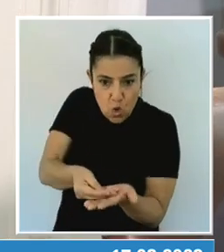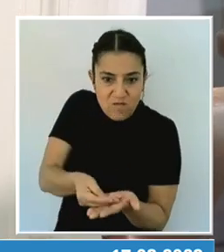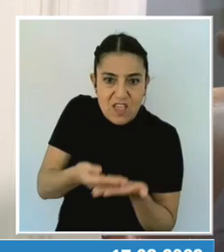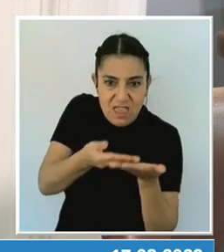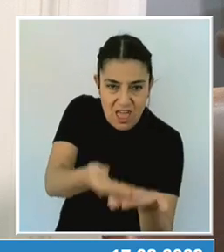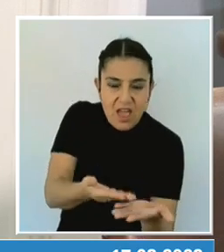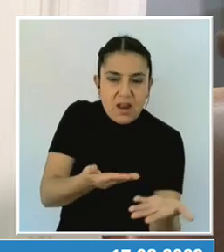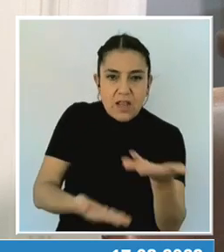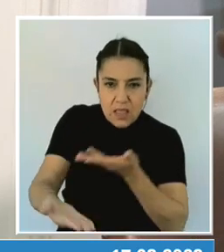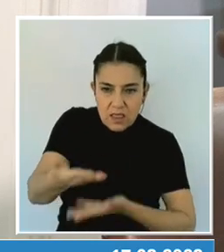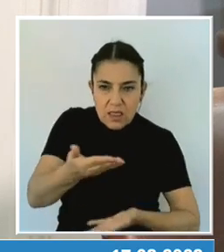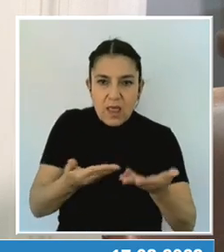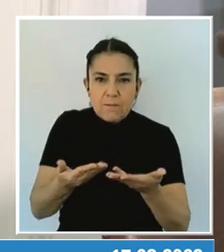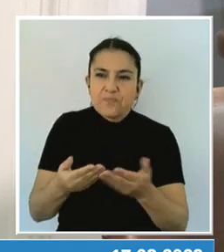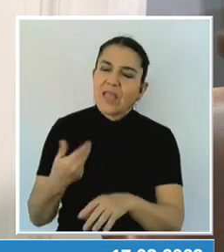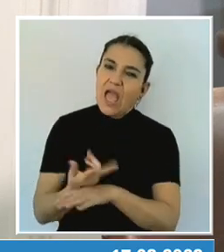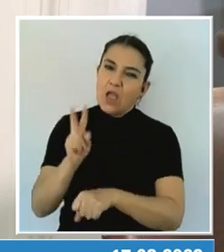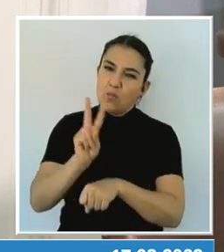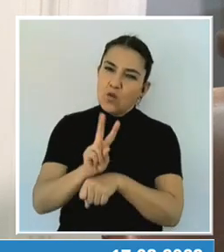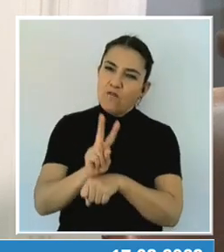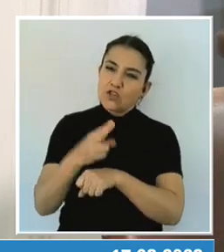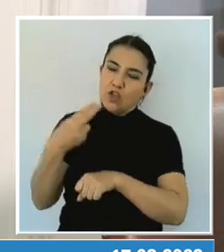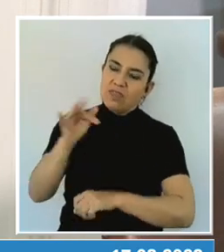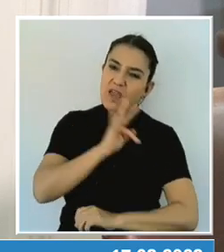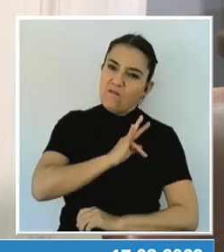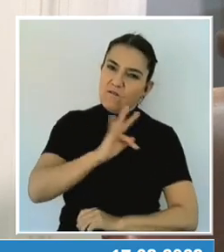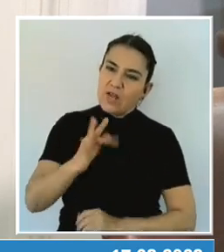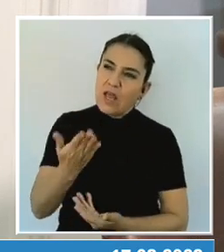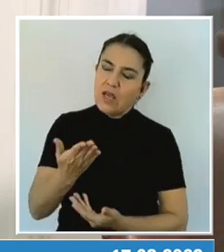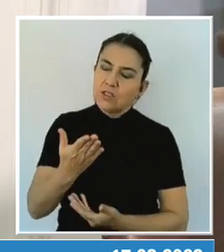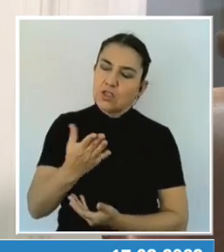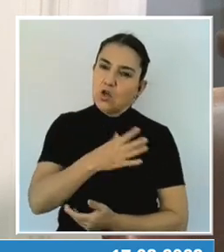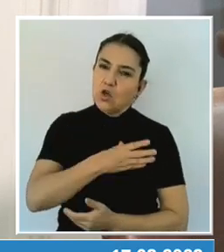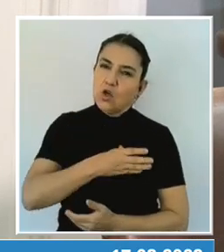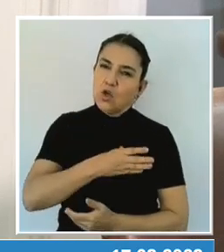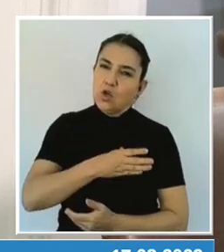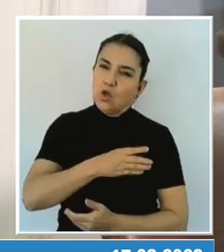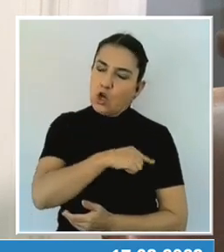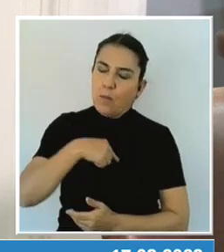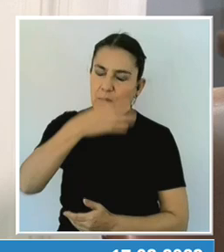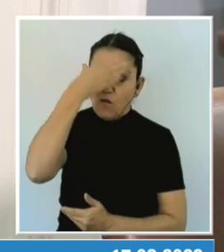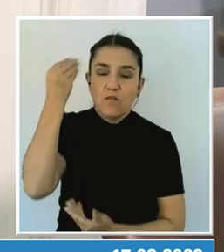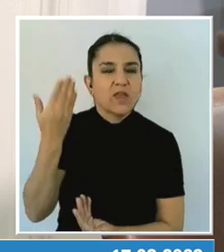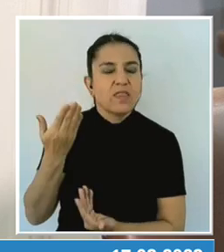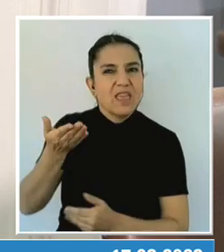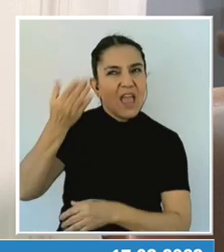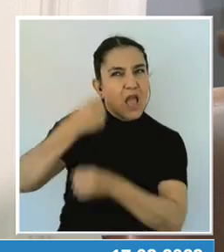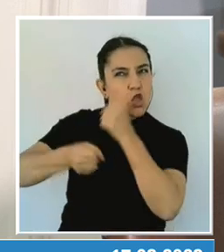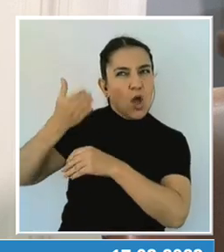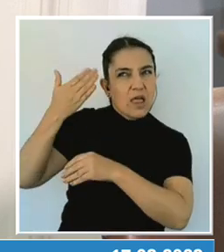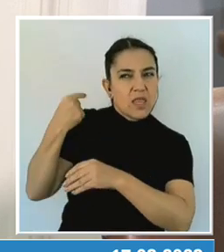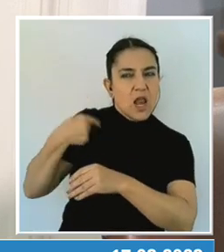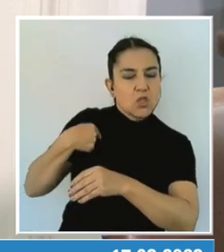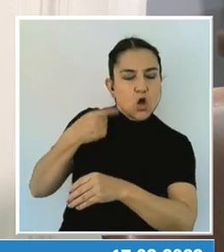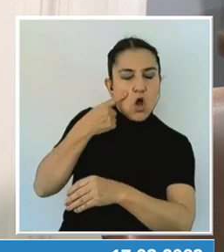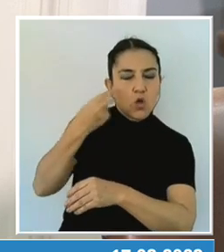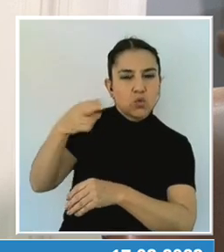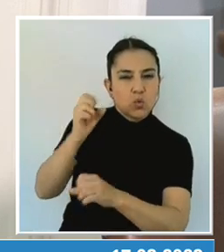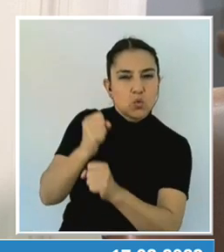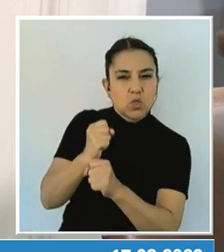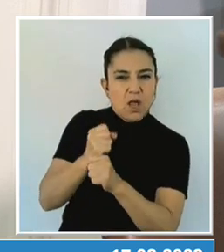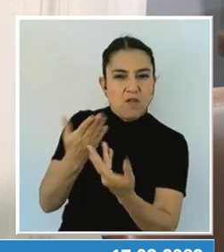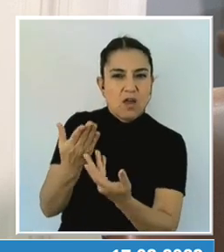nombre se me va de la mente en este momento, pero la cité en un trabajo mío hace un año atrás, publicado por la Universidad Católica de